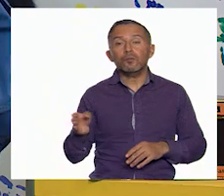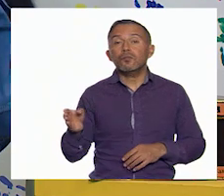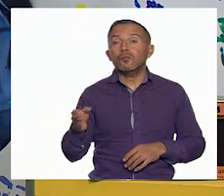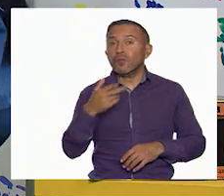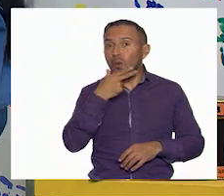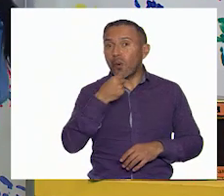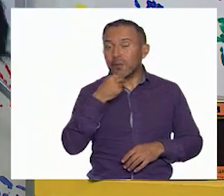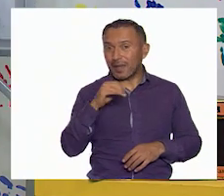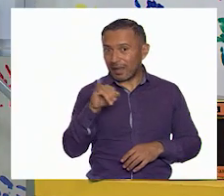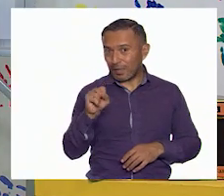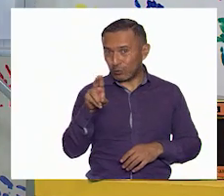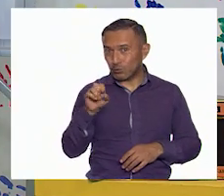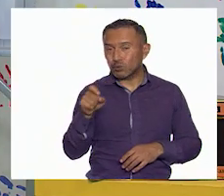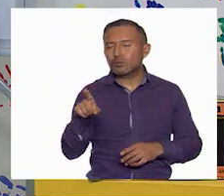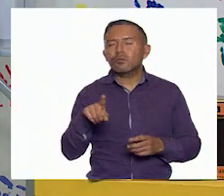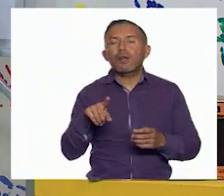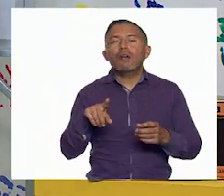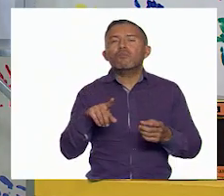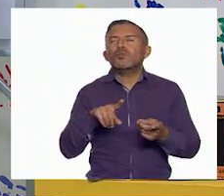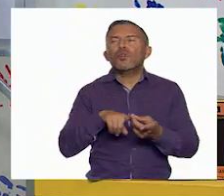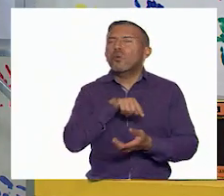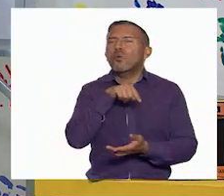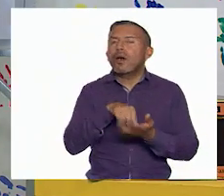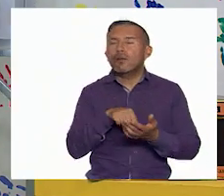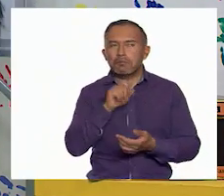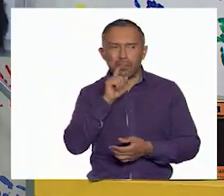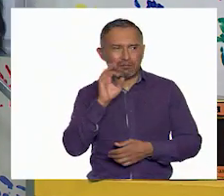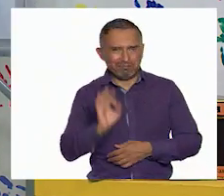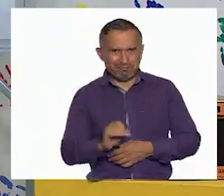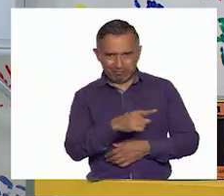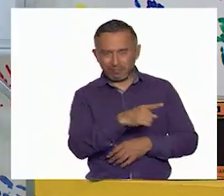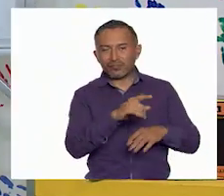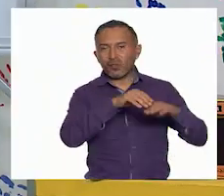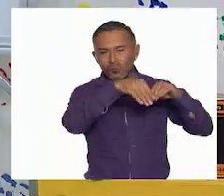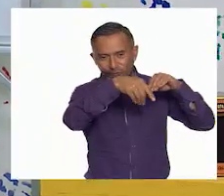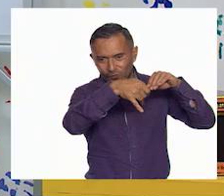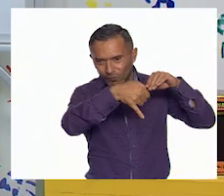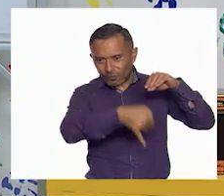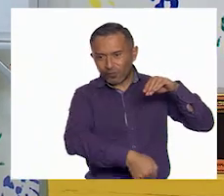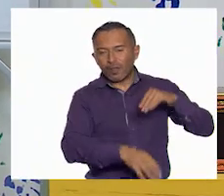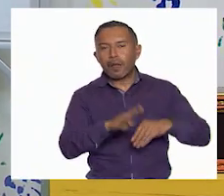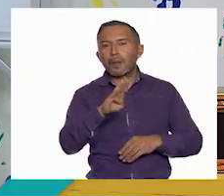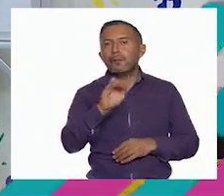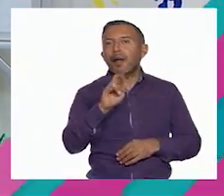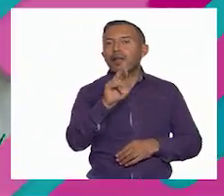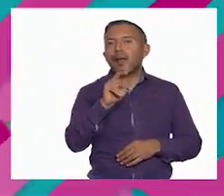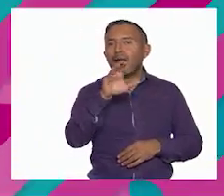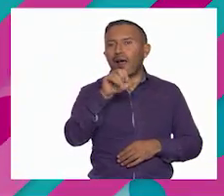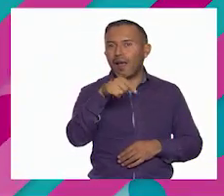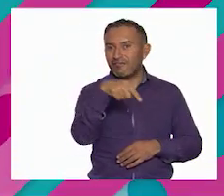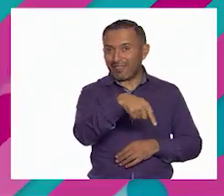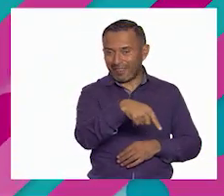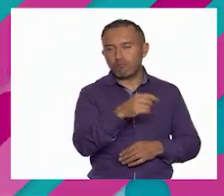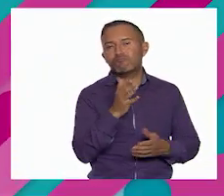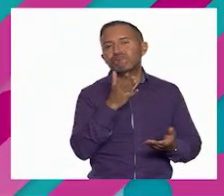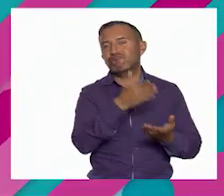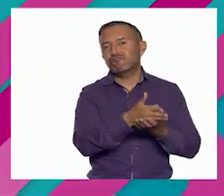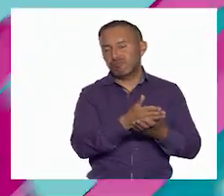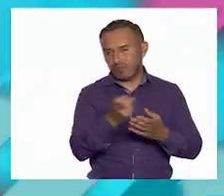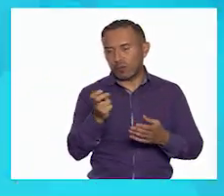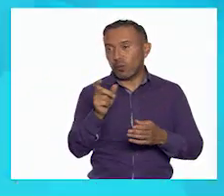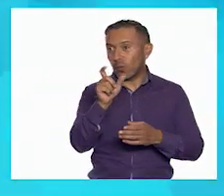actividad el Señor Jesús? Justamente se iba a las barrancas. Muy bien, escriban ustedes barrancas en la última columna. Muy